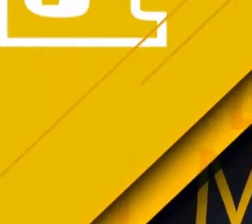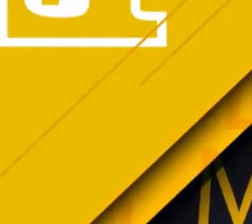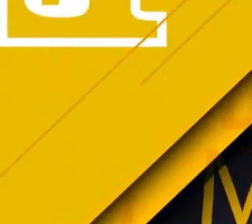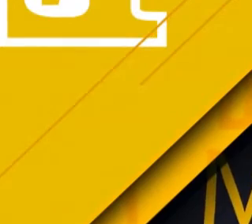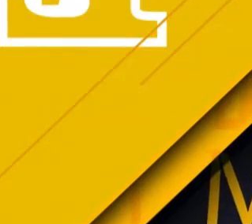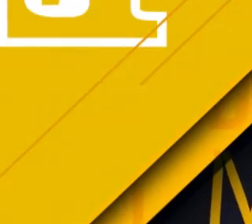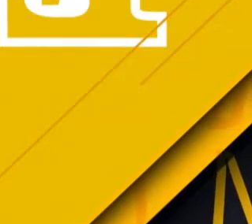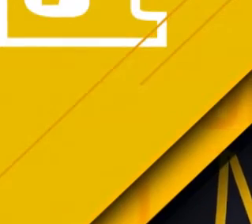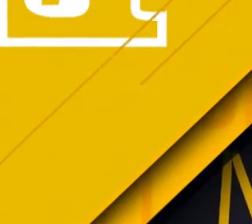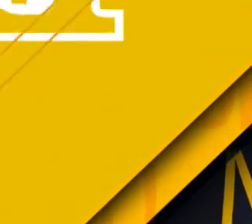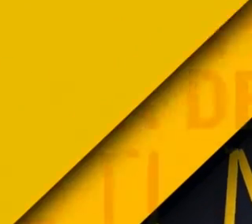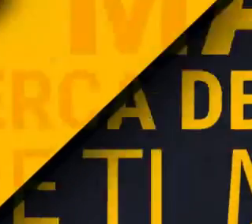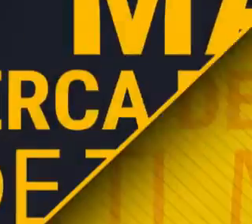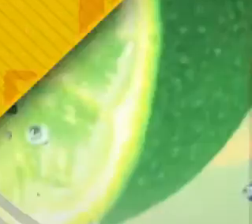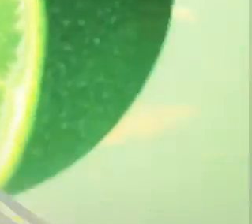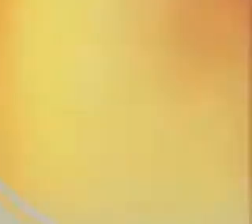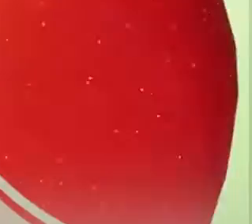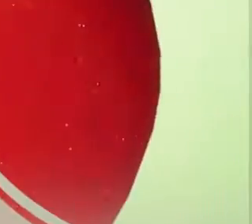Televisión.